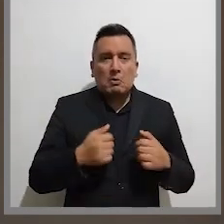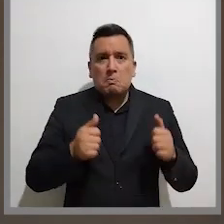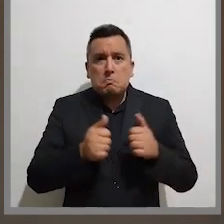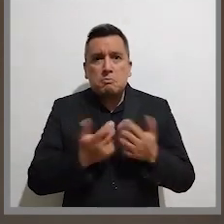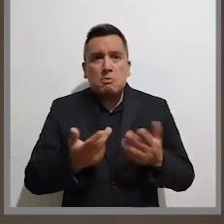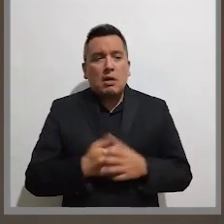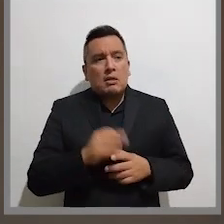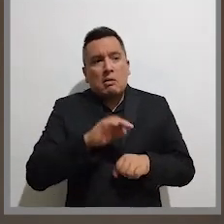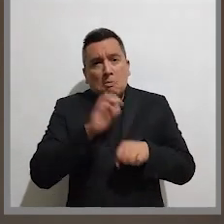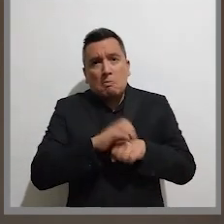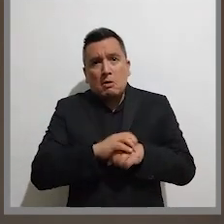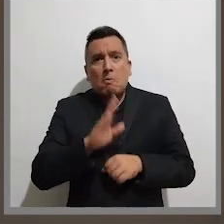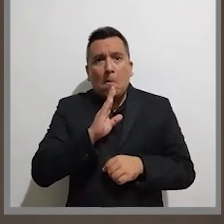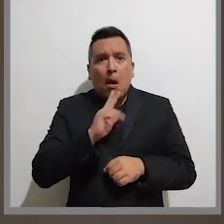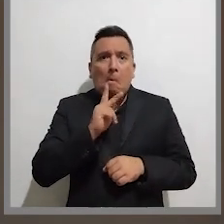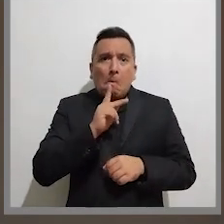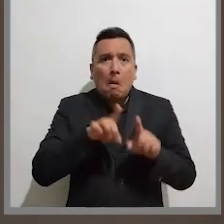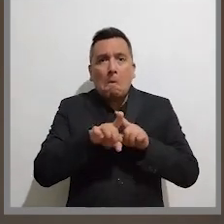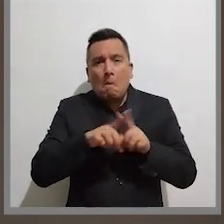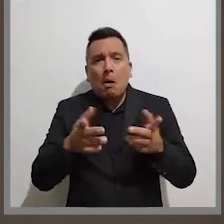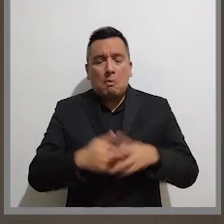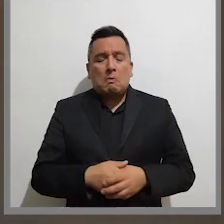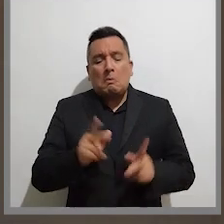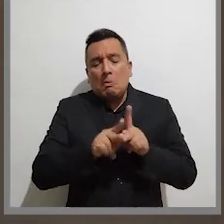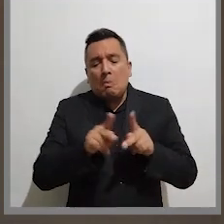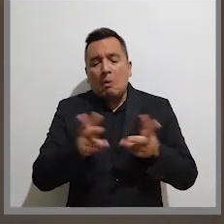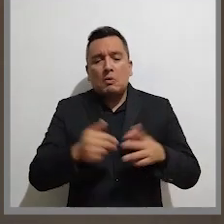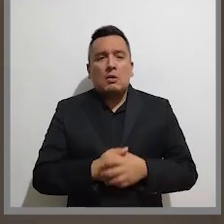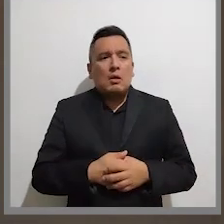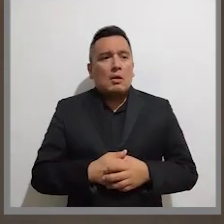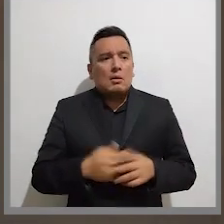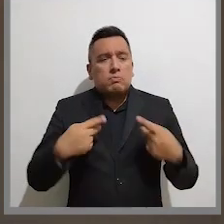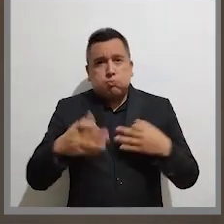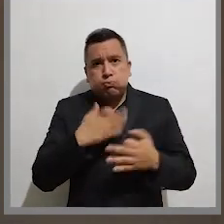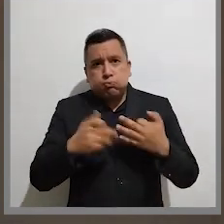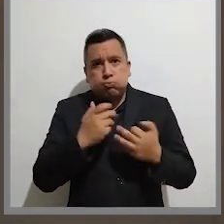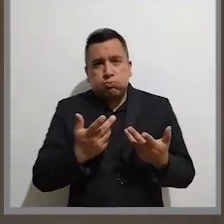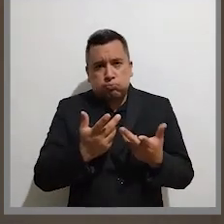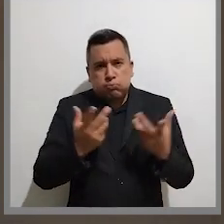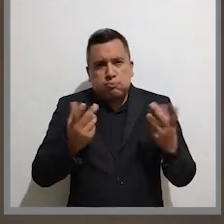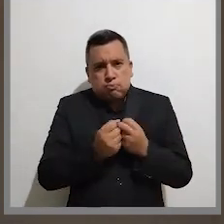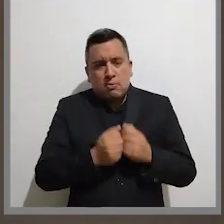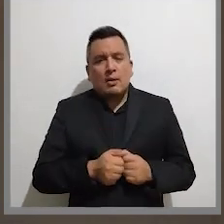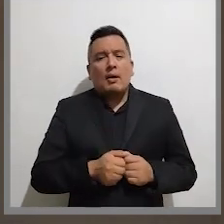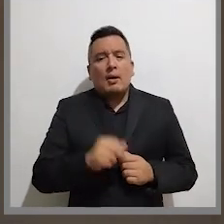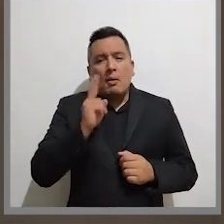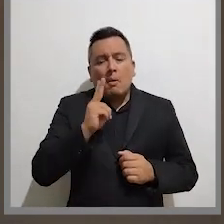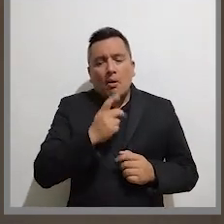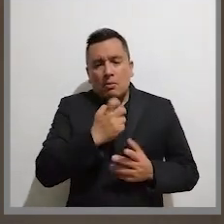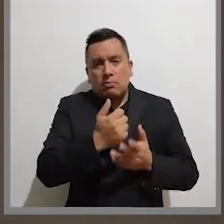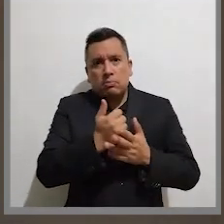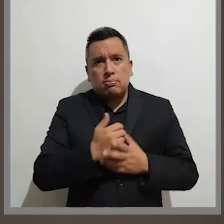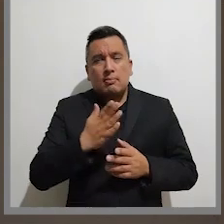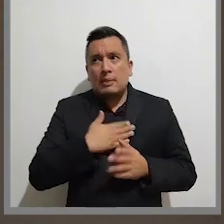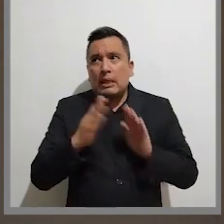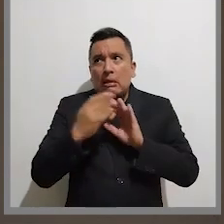cercanas, amistades, mamá, papá, hermanos, primos, todas las personas que estén más cerca de tu contexto,